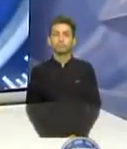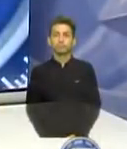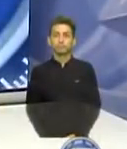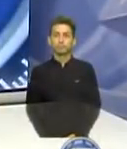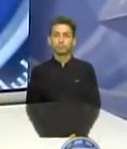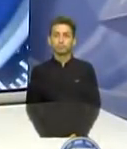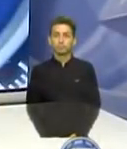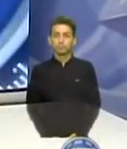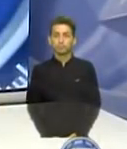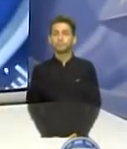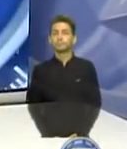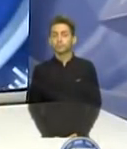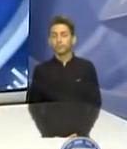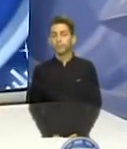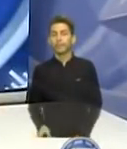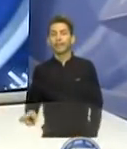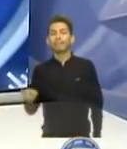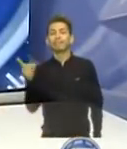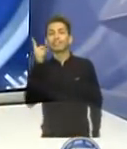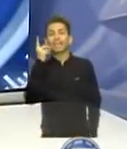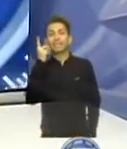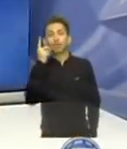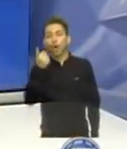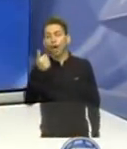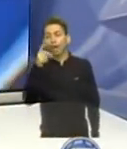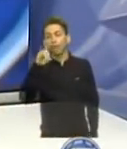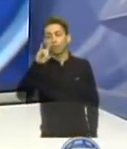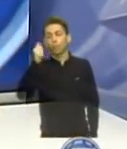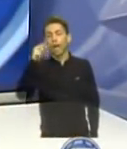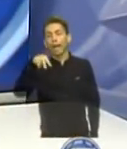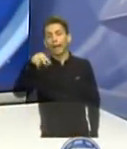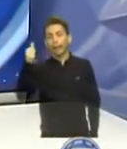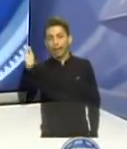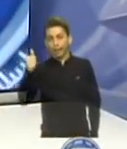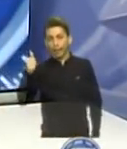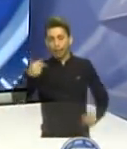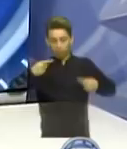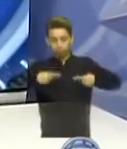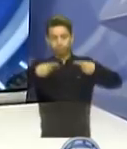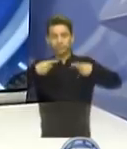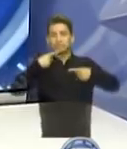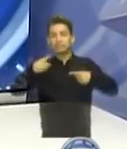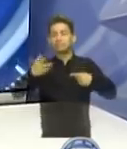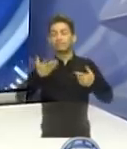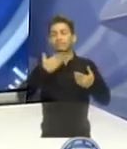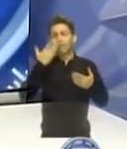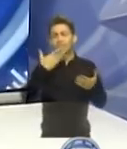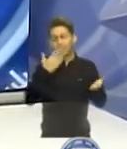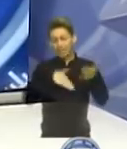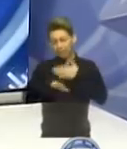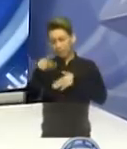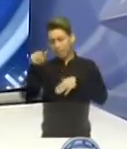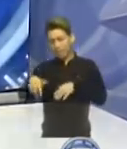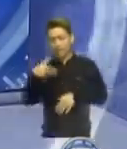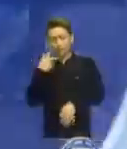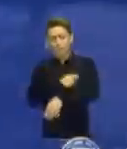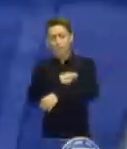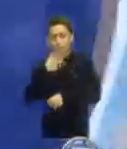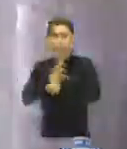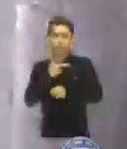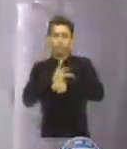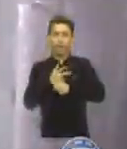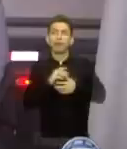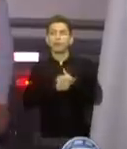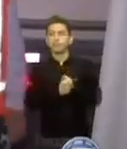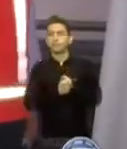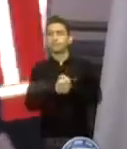La Dirección de Aduanas de Guatemala indicó que dará fácil acceso al ingreso de las vacunas al país. En un